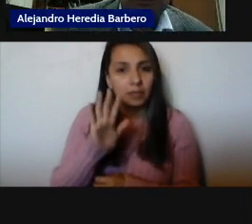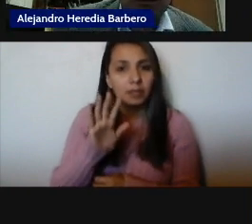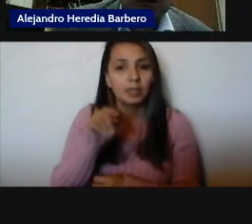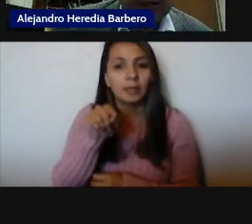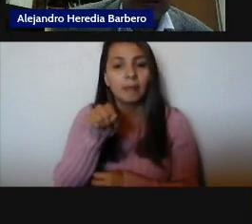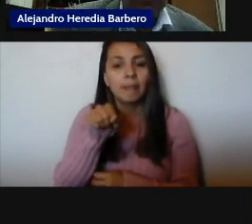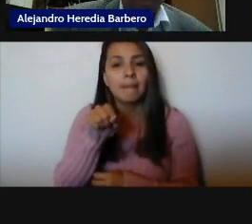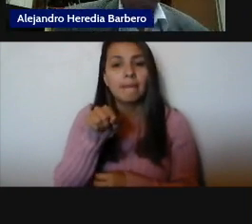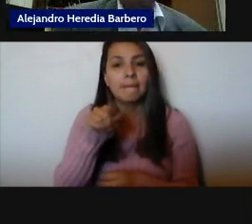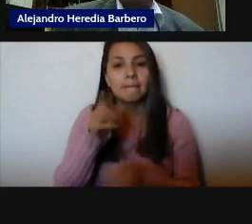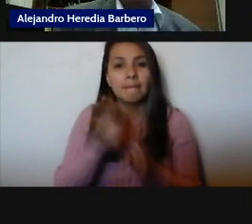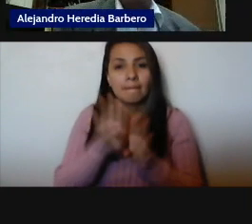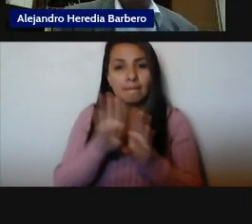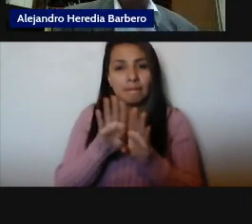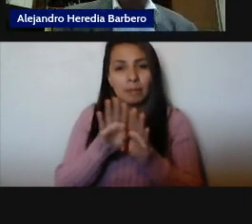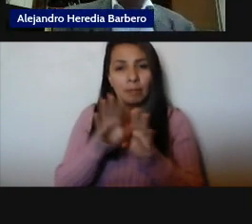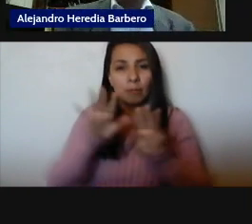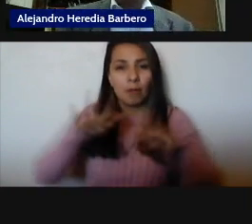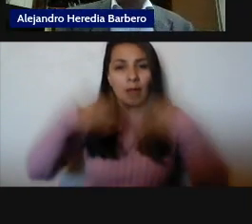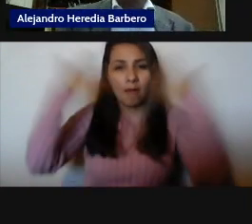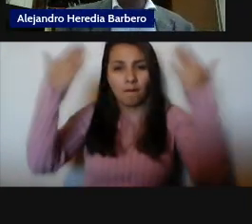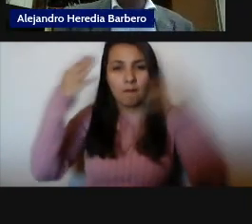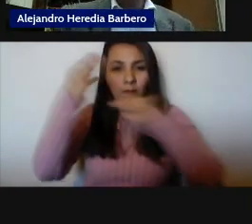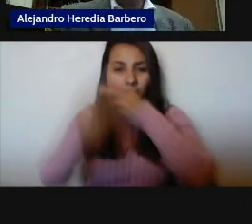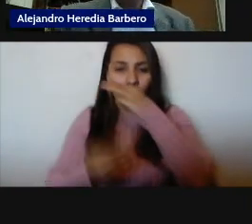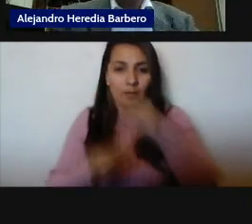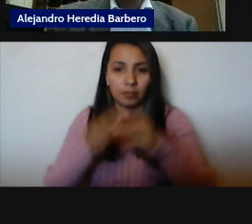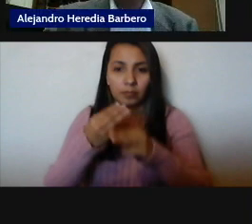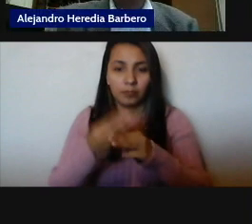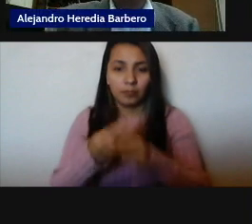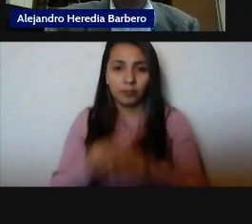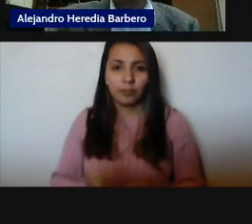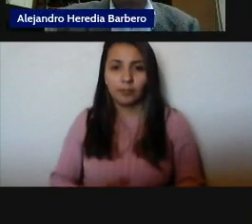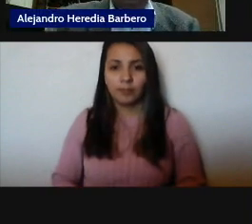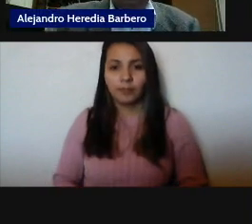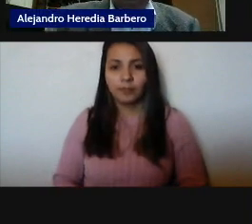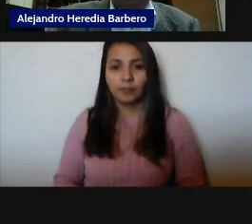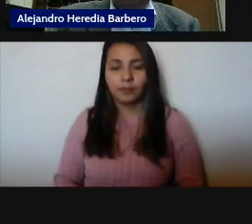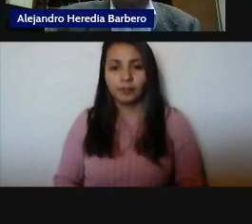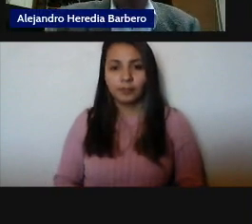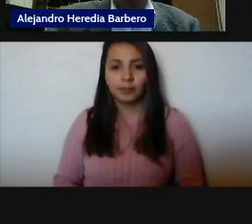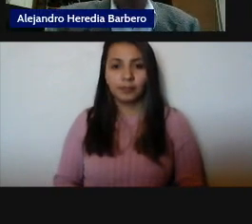como una componente constante en el medio interestelar, ¿no?